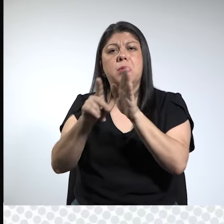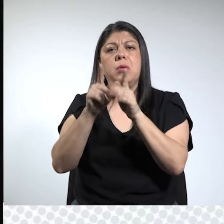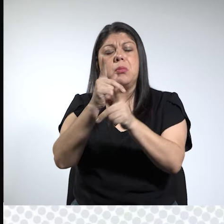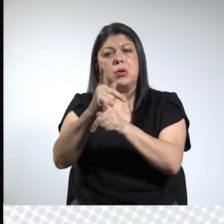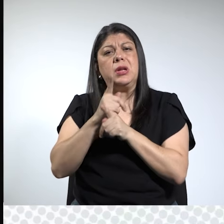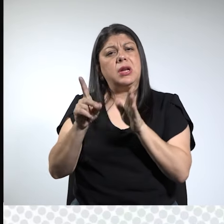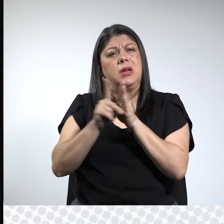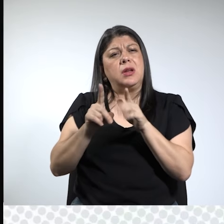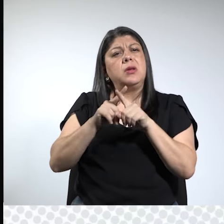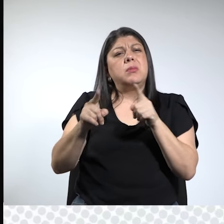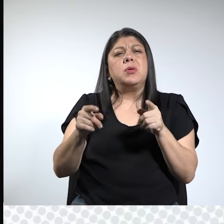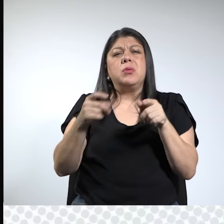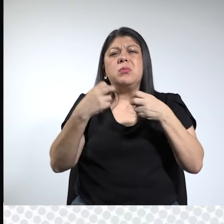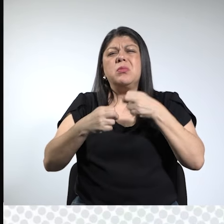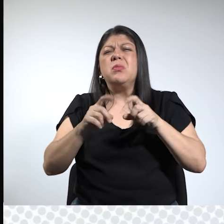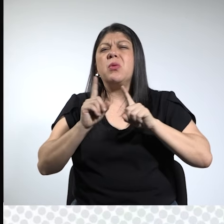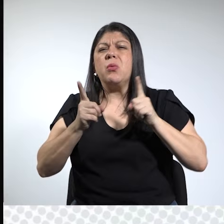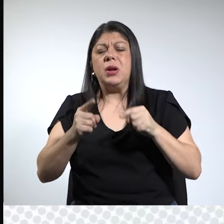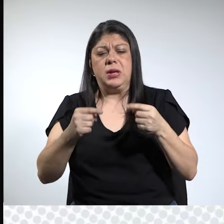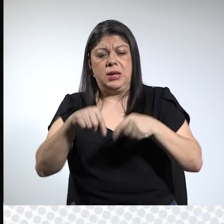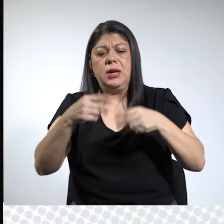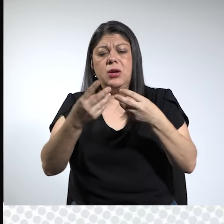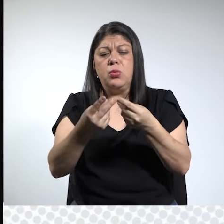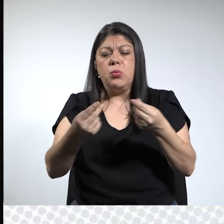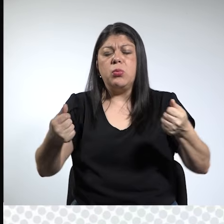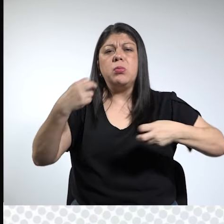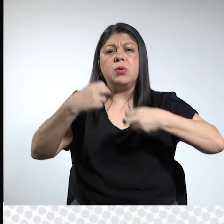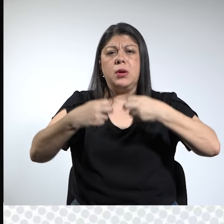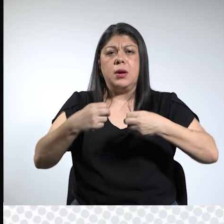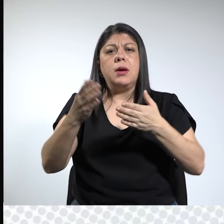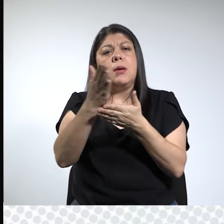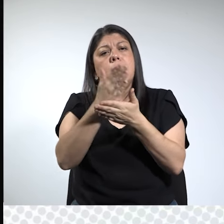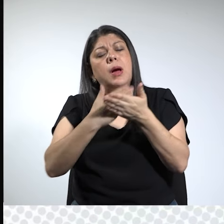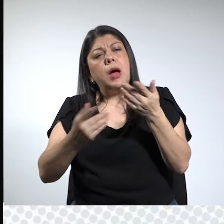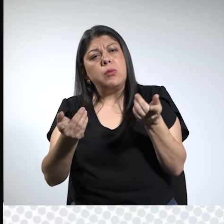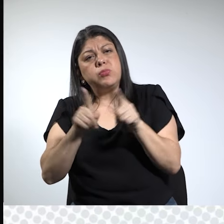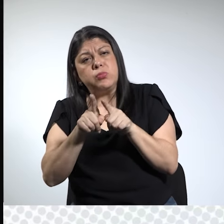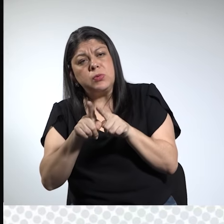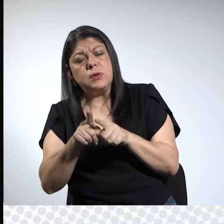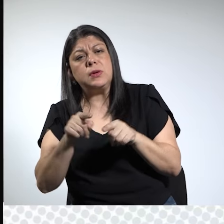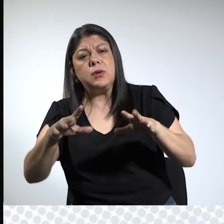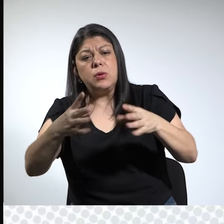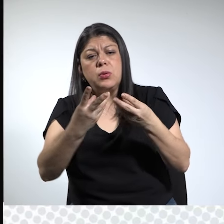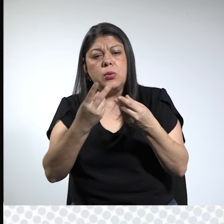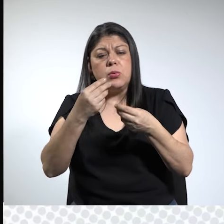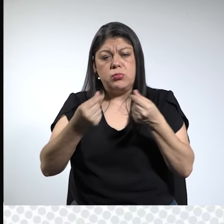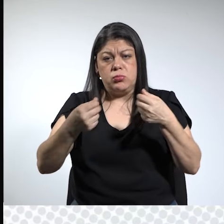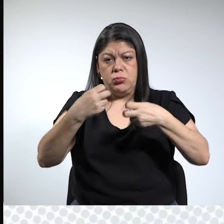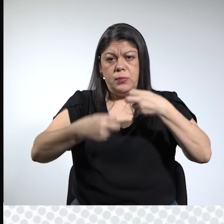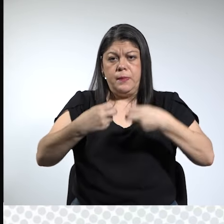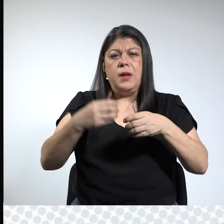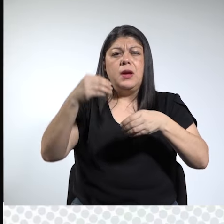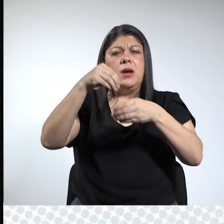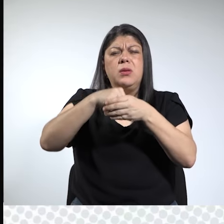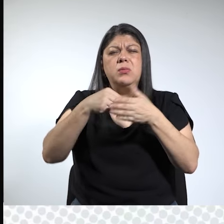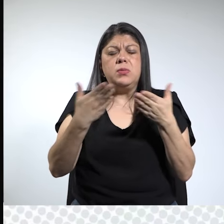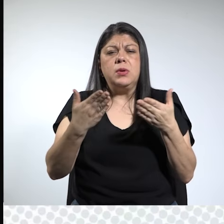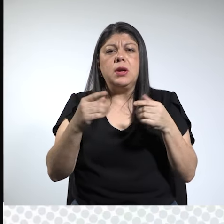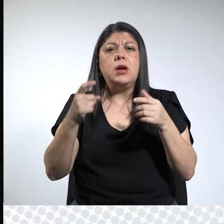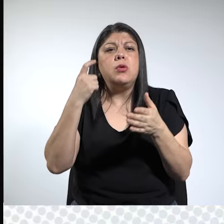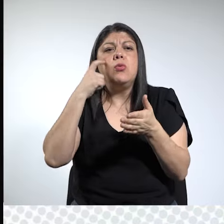derechos, etc. Pero el problema que se da es un problema de tierras, principalmente en algunos casos, y ese problema de tierras involucra